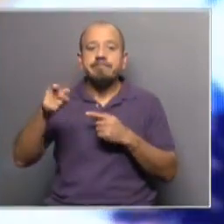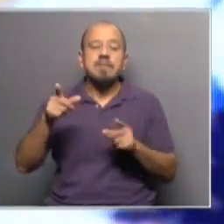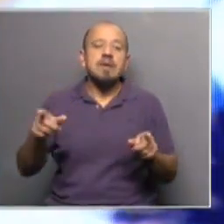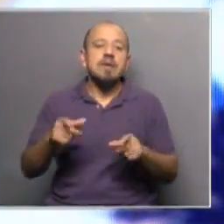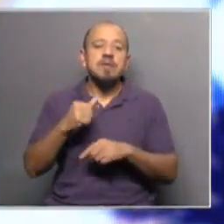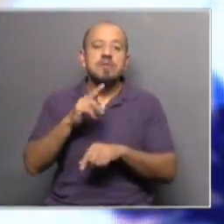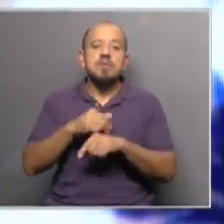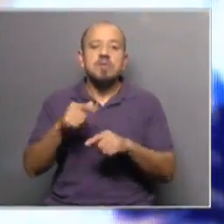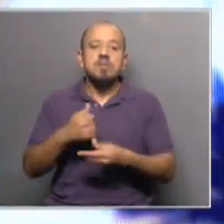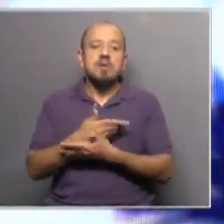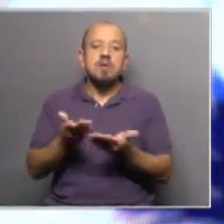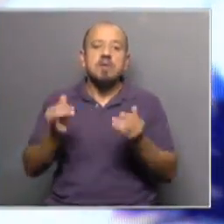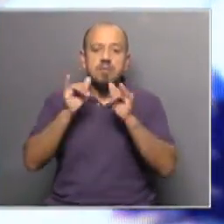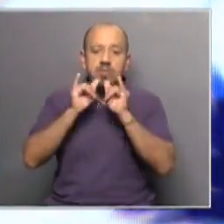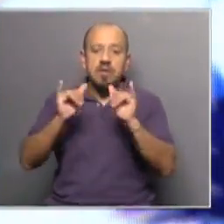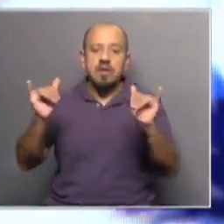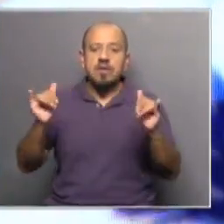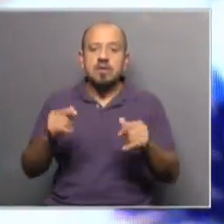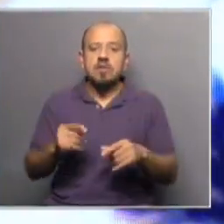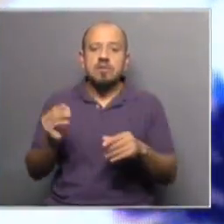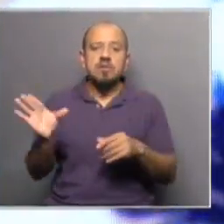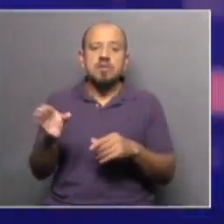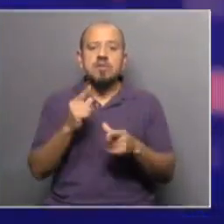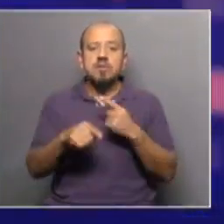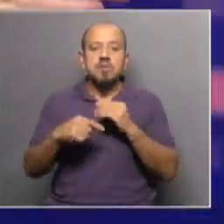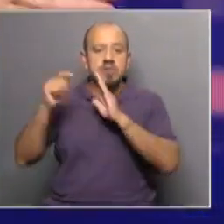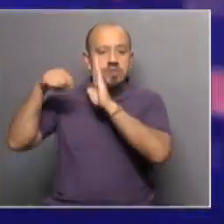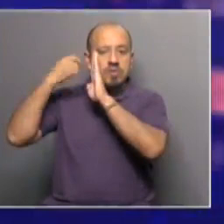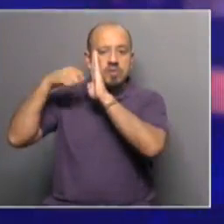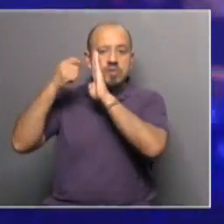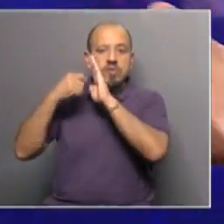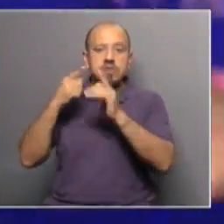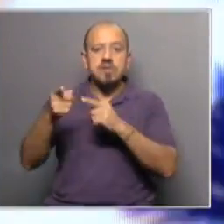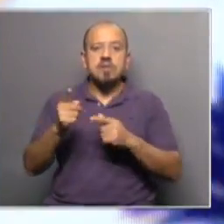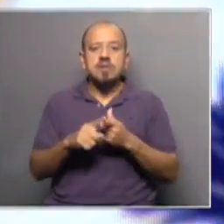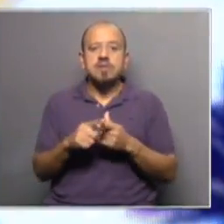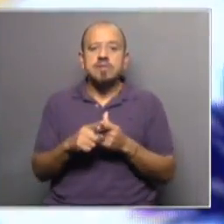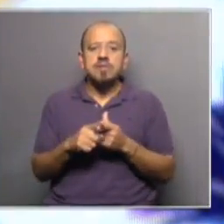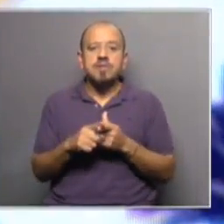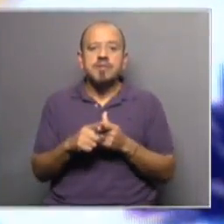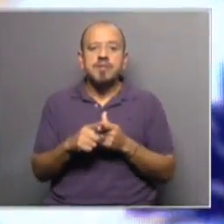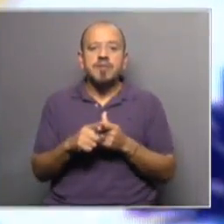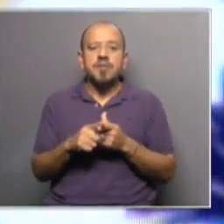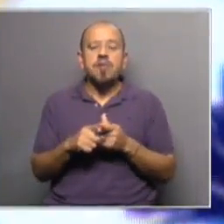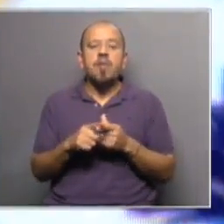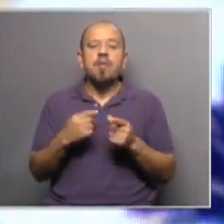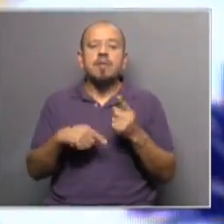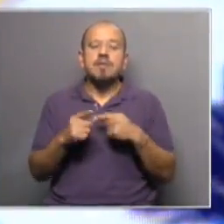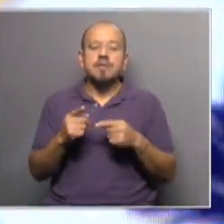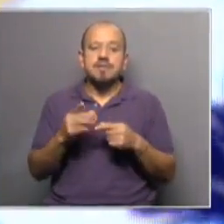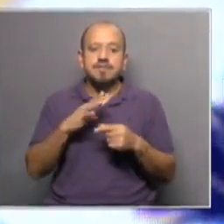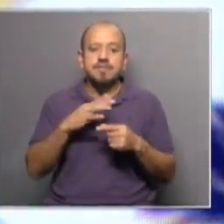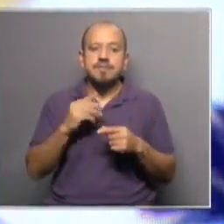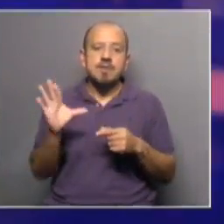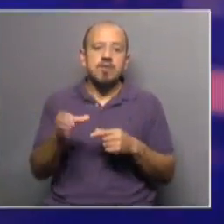para la propaganda del régimen. Absolutamente. Y los medios todo a favor, hasta el cine, y ¿no? Y está claro, Riefenstahl. Nelly Riefenstahl es una cineasta fascinante, sí, sí. Pero... Sí.